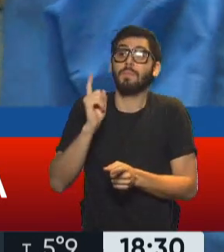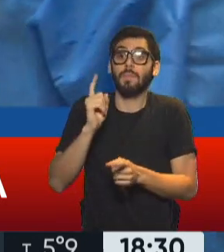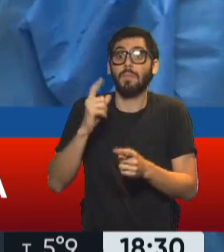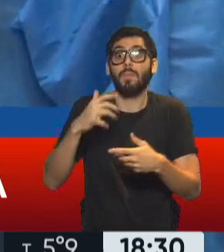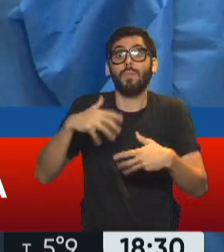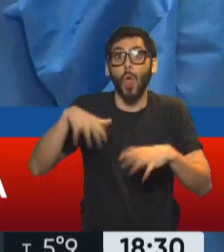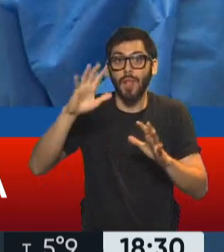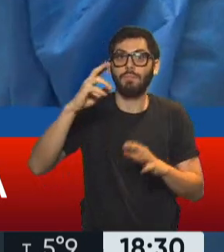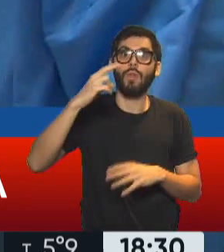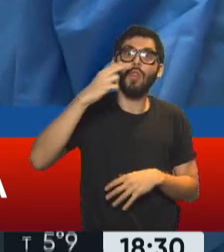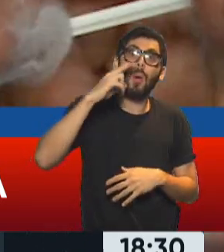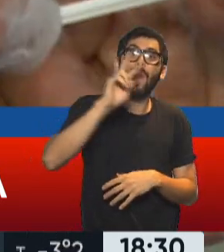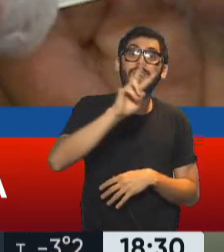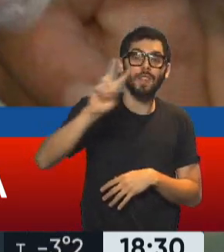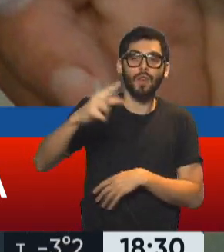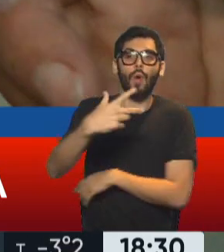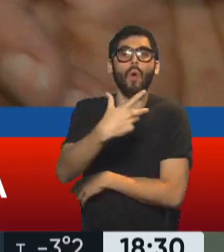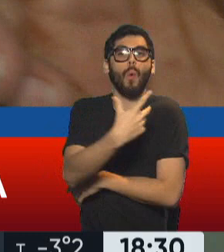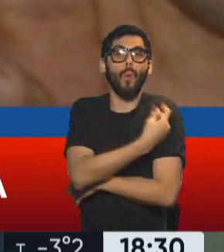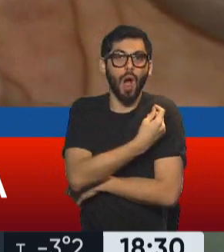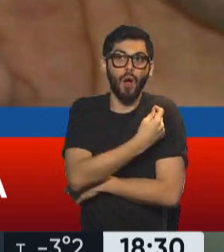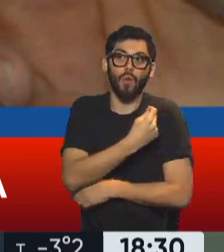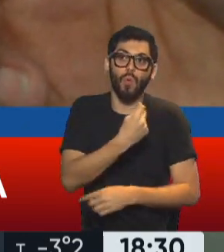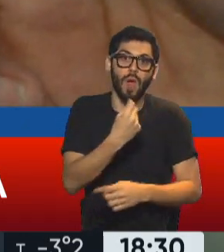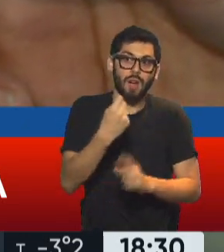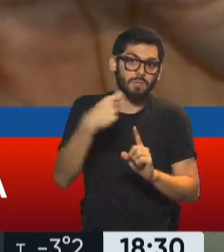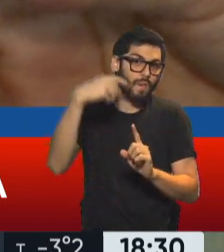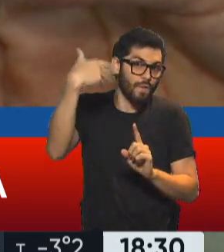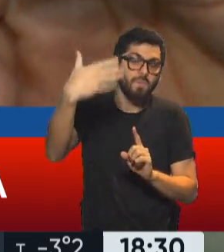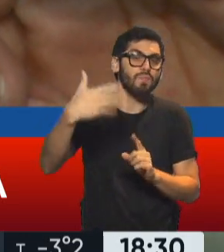ya en el 2022 tenga que incorporarse en el calendario obligatorio de vacunación.